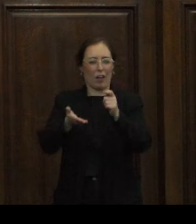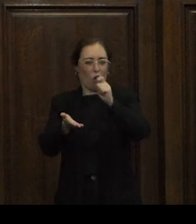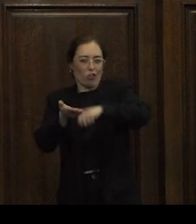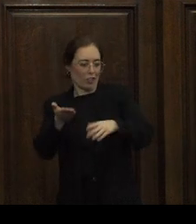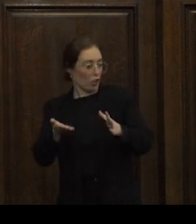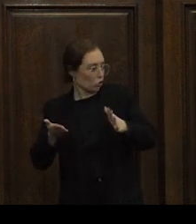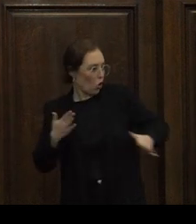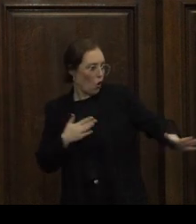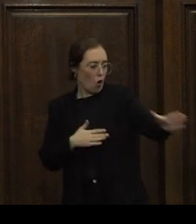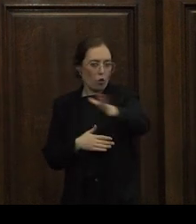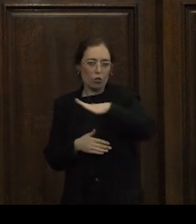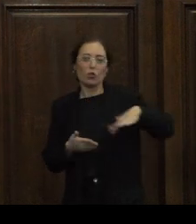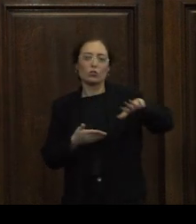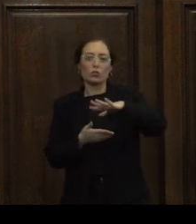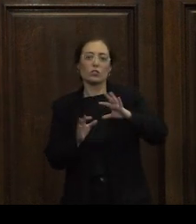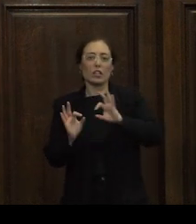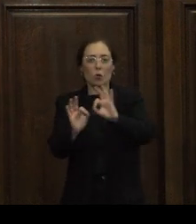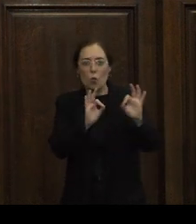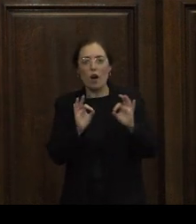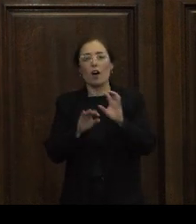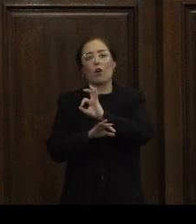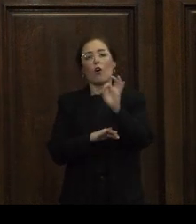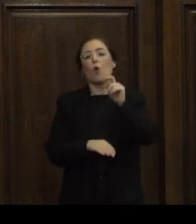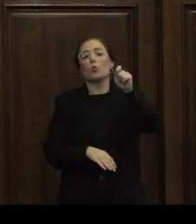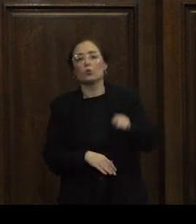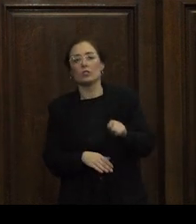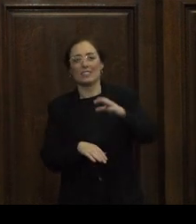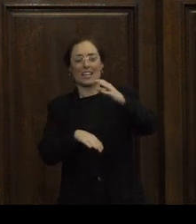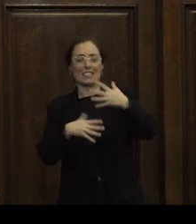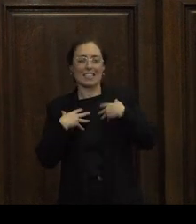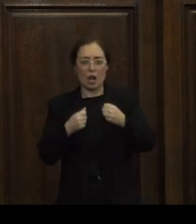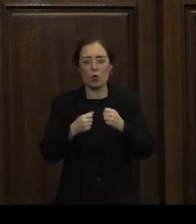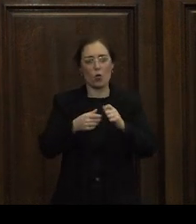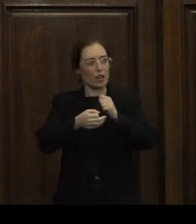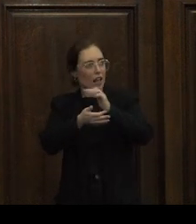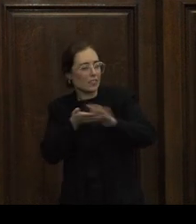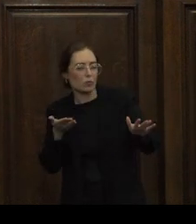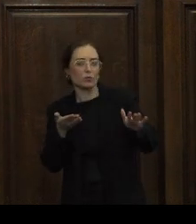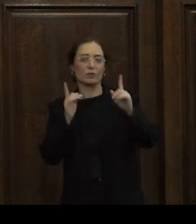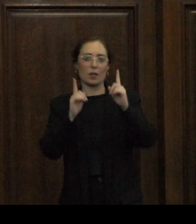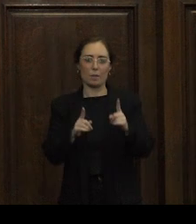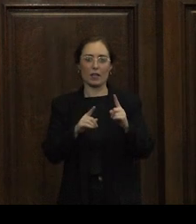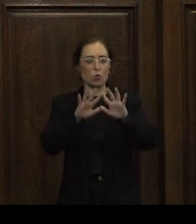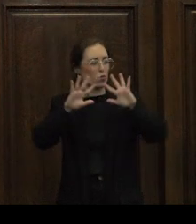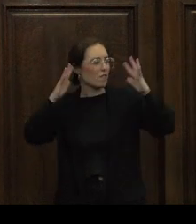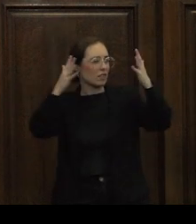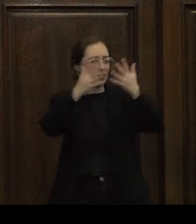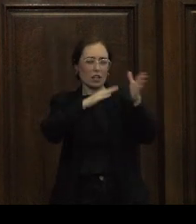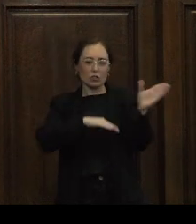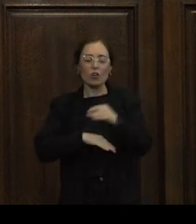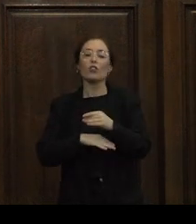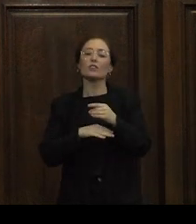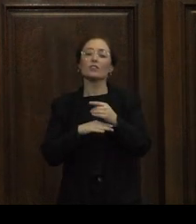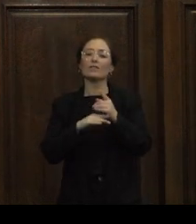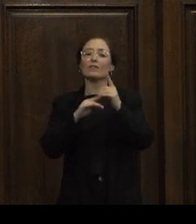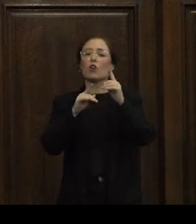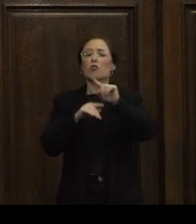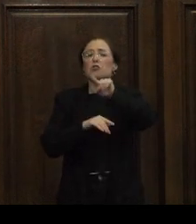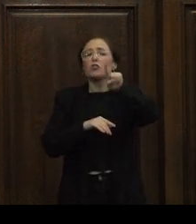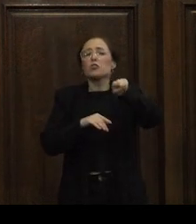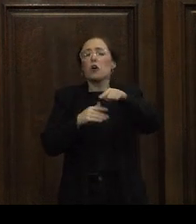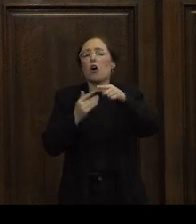esos horizontes institucionales, justicia ciega, salud y educación gratuitas o universales, tienen